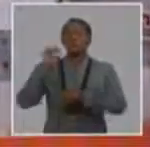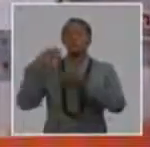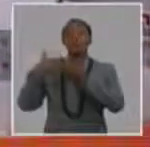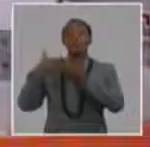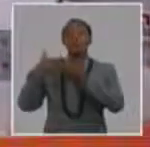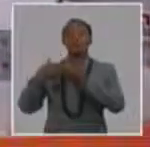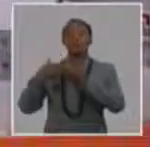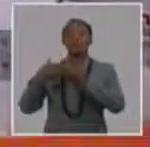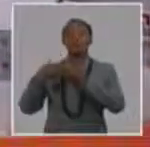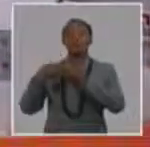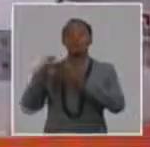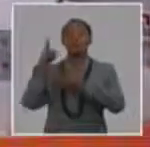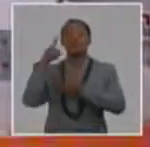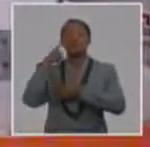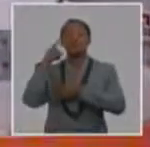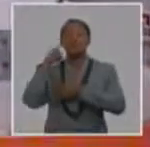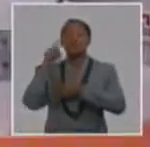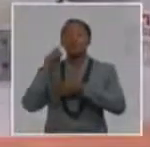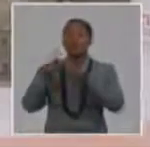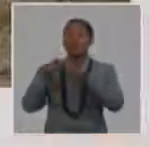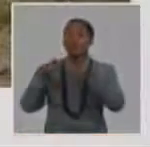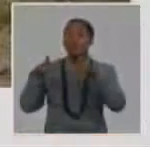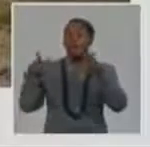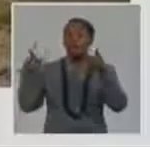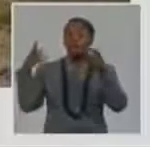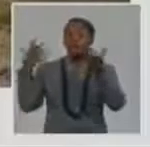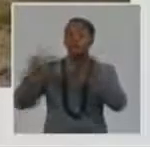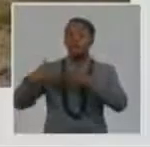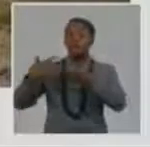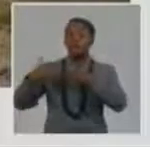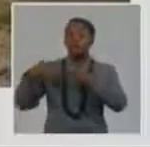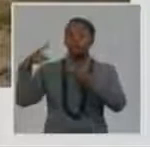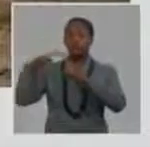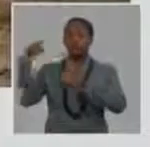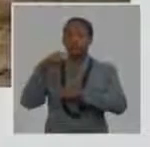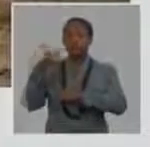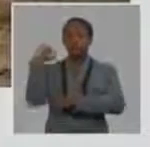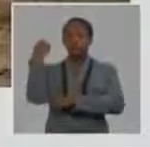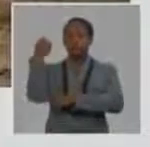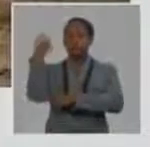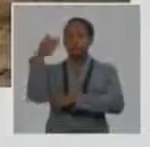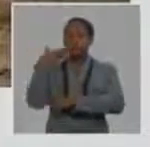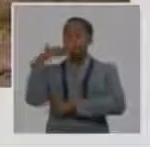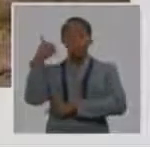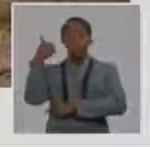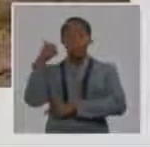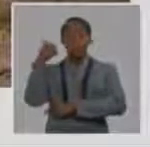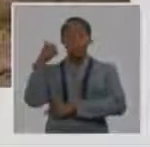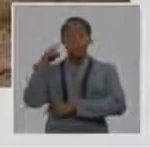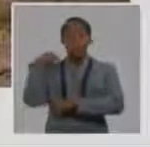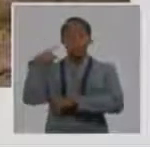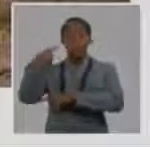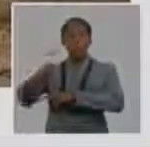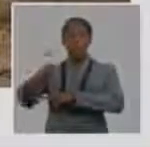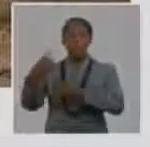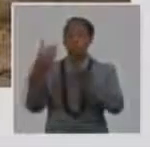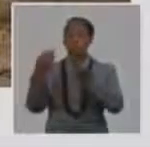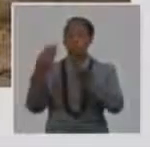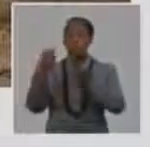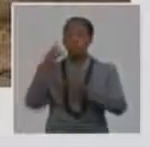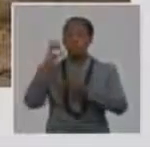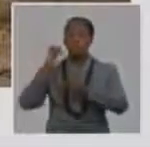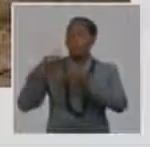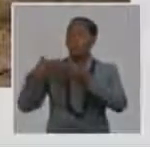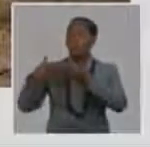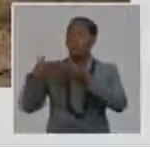mixtas, es una de las capacidades que tienen los centros de alta tecnología, es de desarrollar empresas, acuerdos de